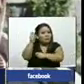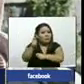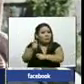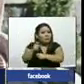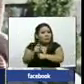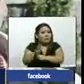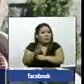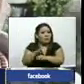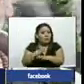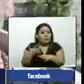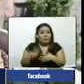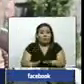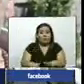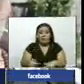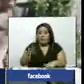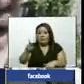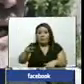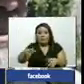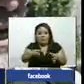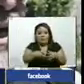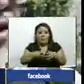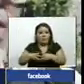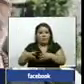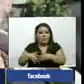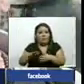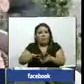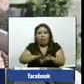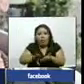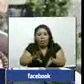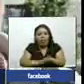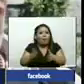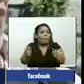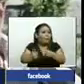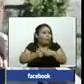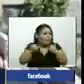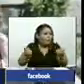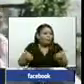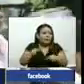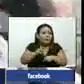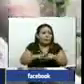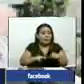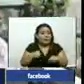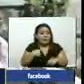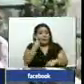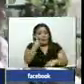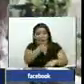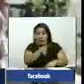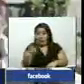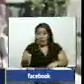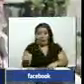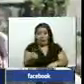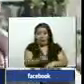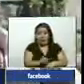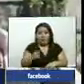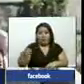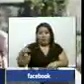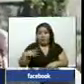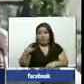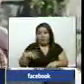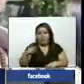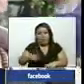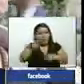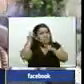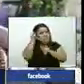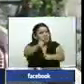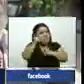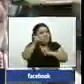la COP25 y la PEP, que es una gastadera enorme de millones de dólares. Viendo que la ciudadanía, el pueblo se está manifestando por